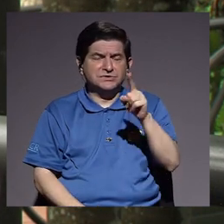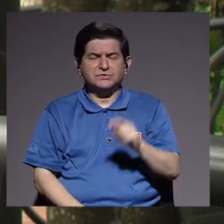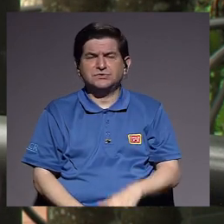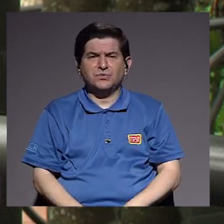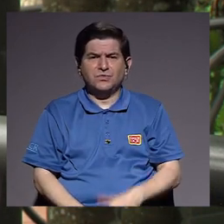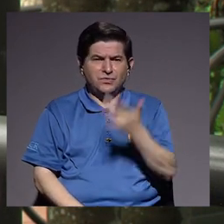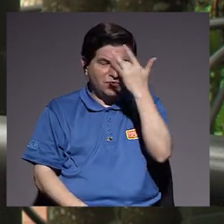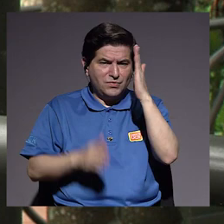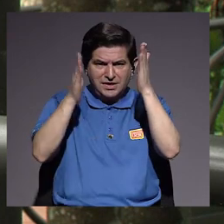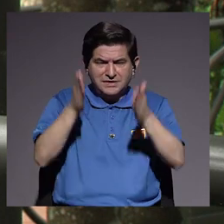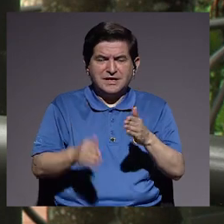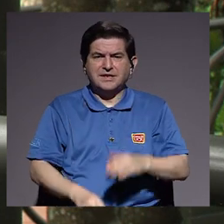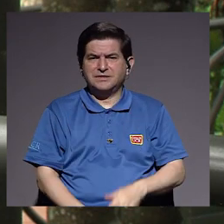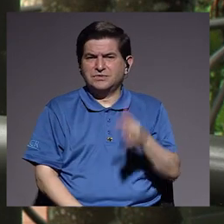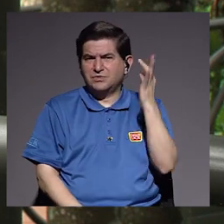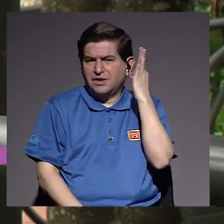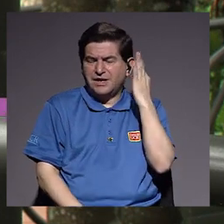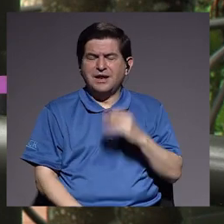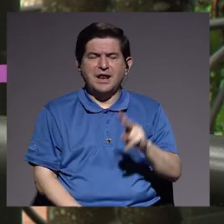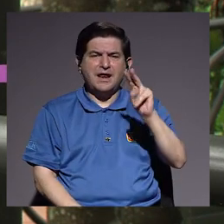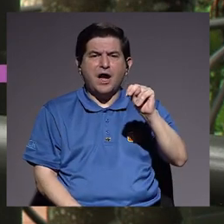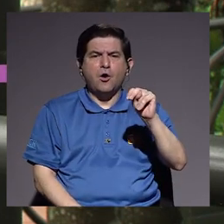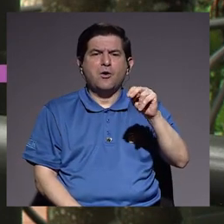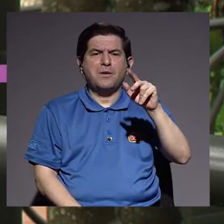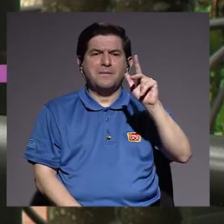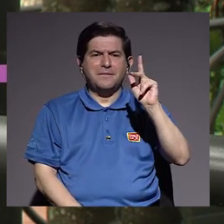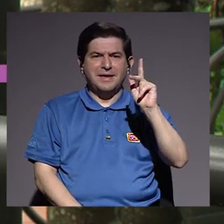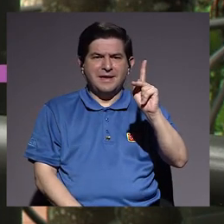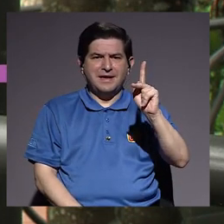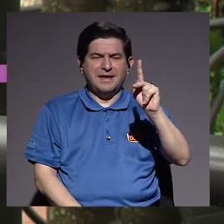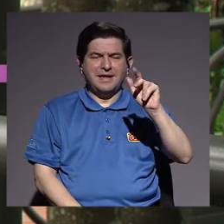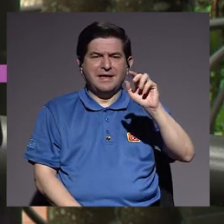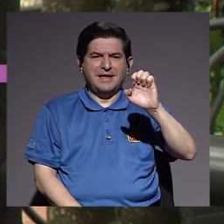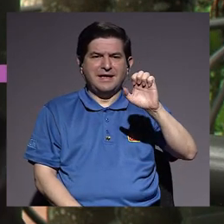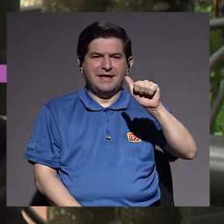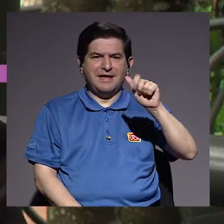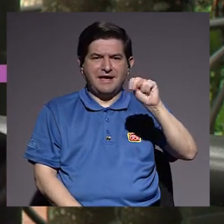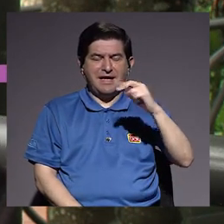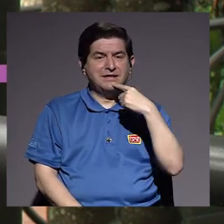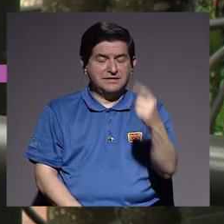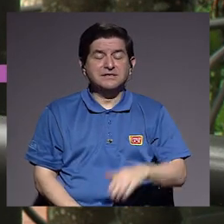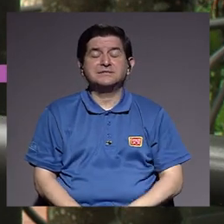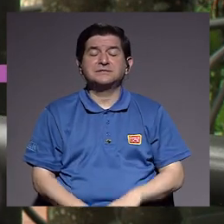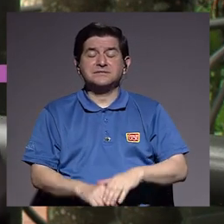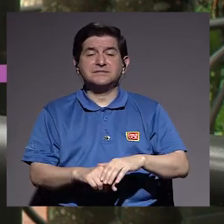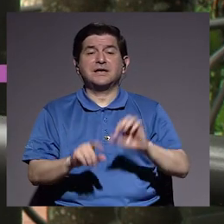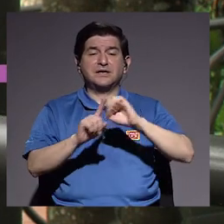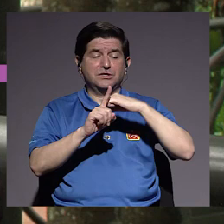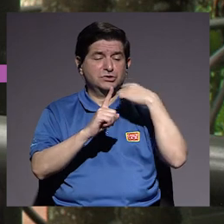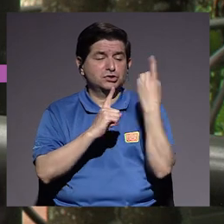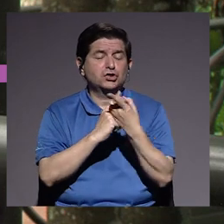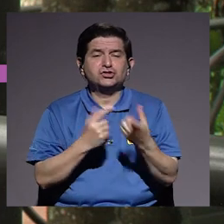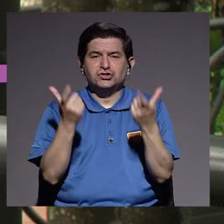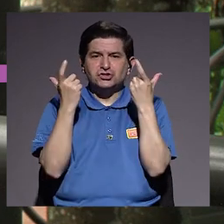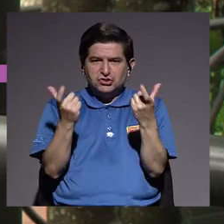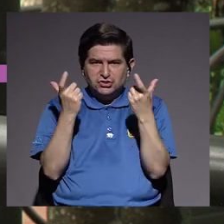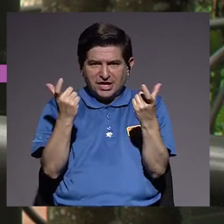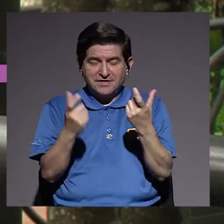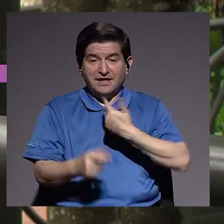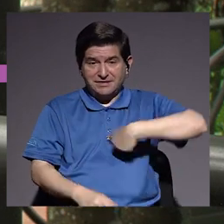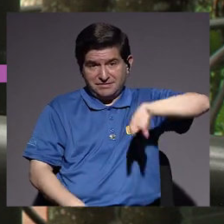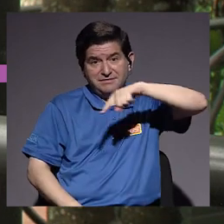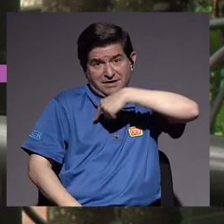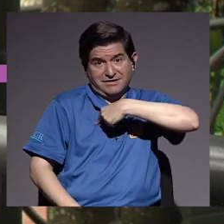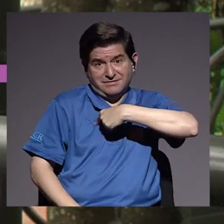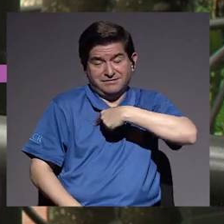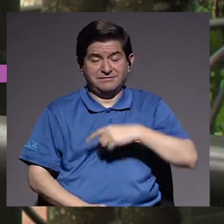feminista, Naomi Klein, llama de que realmente el capitalismo, la sociedad capitalista que es la que vivimos, uh-huh, ¿no? O sea, nosotros, uh-huh, no vivimos, sí, en, sí, otro tipo de sociedad. Esa más que en esta. La que